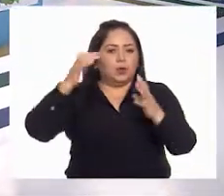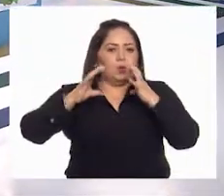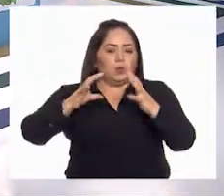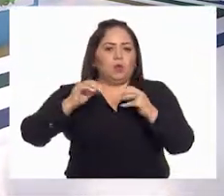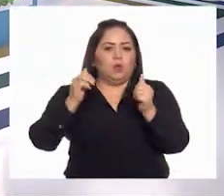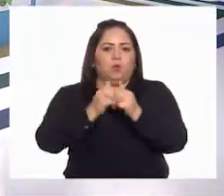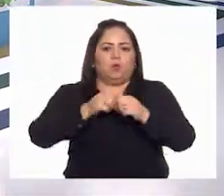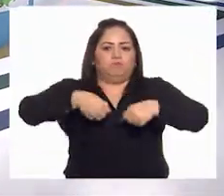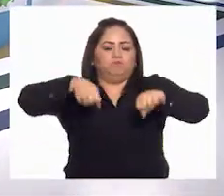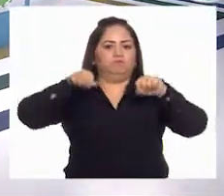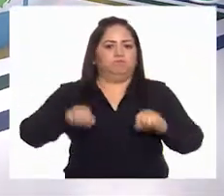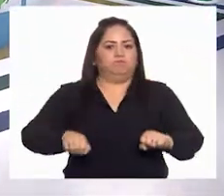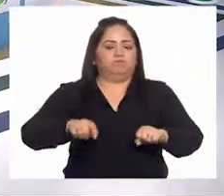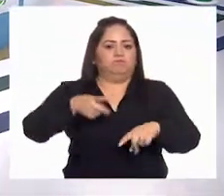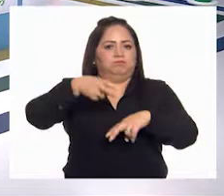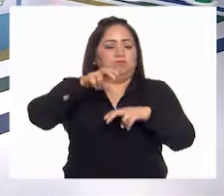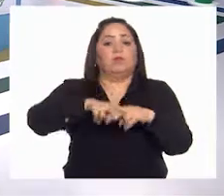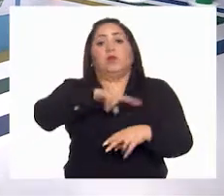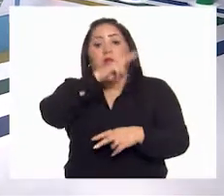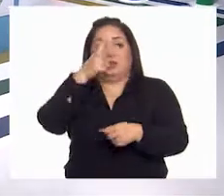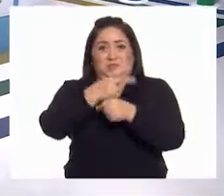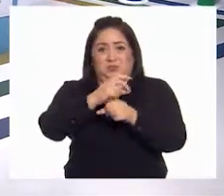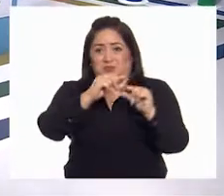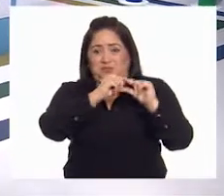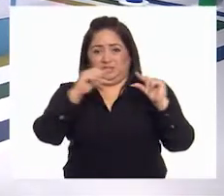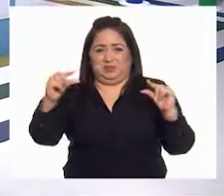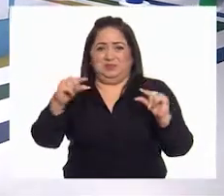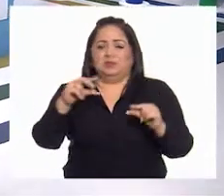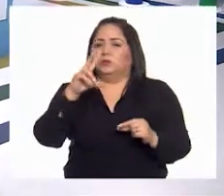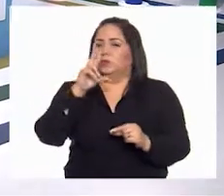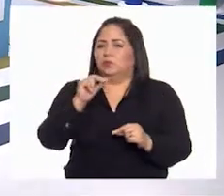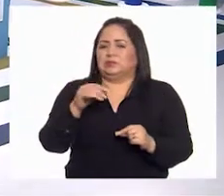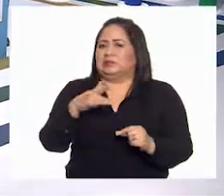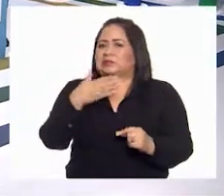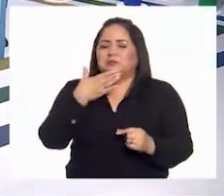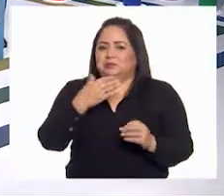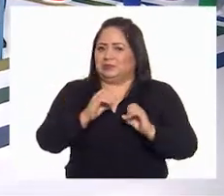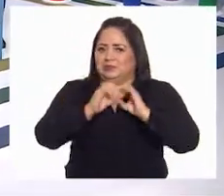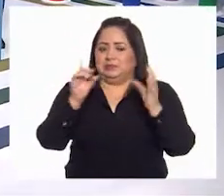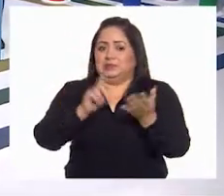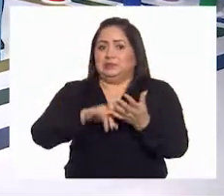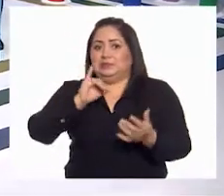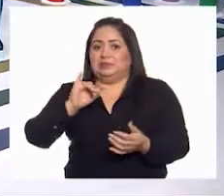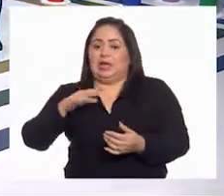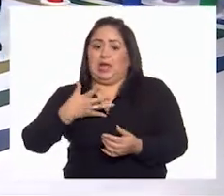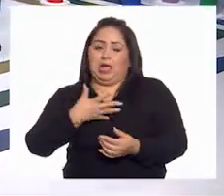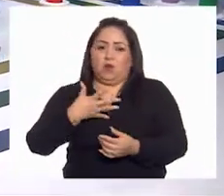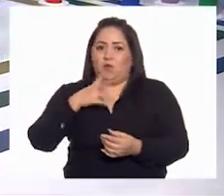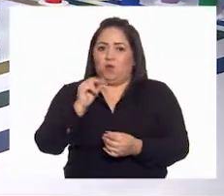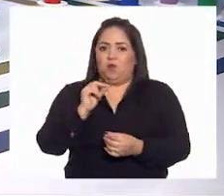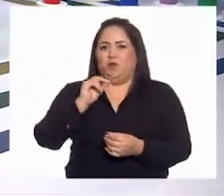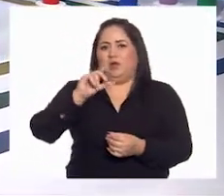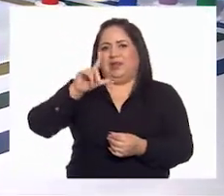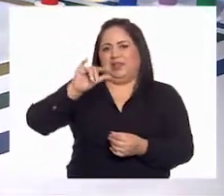un trono profano. En la segunda estrofa no me queda muy claro si hay o no figuras retóricas